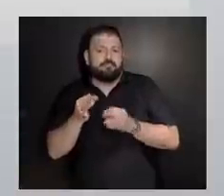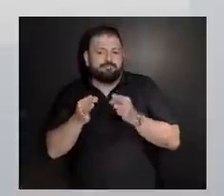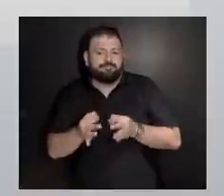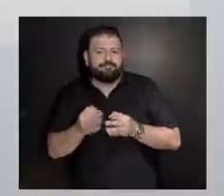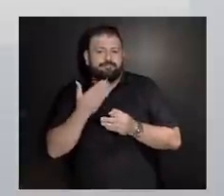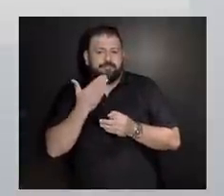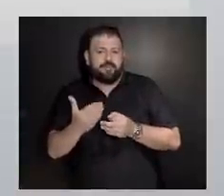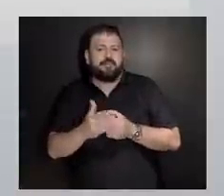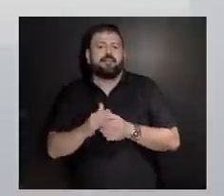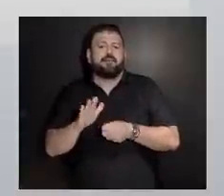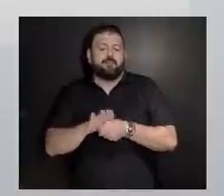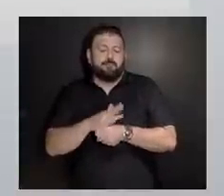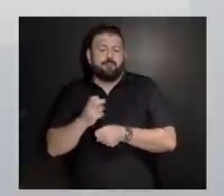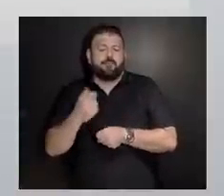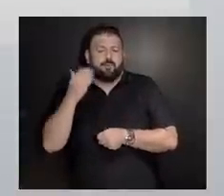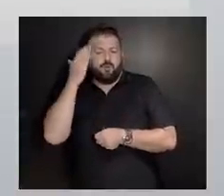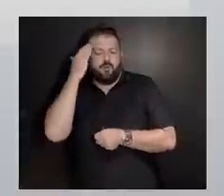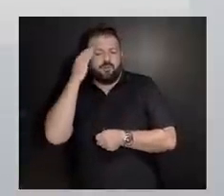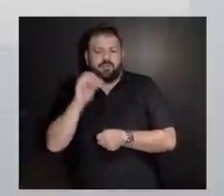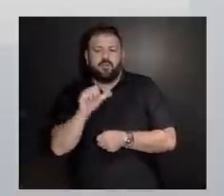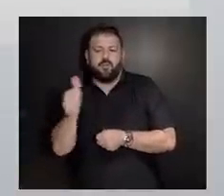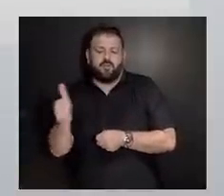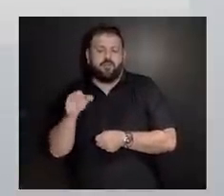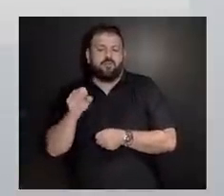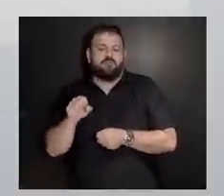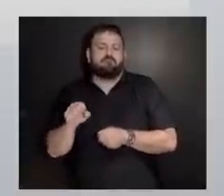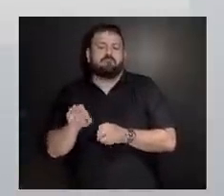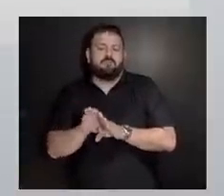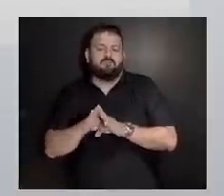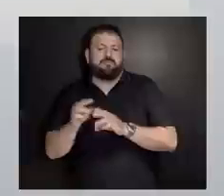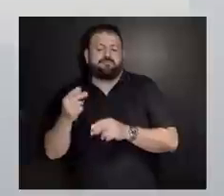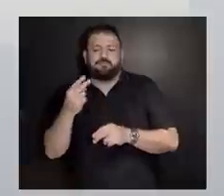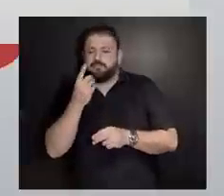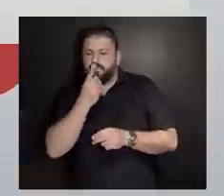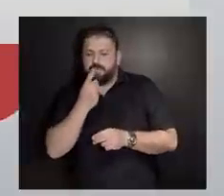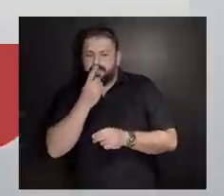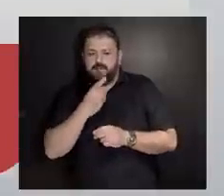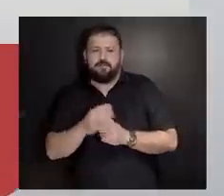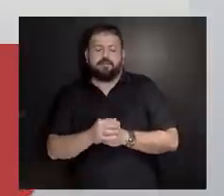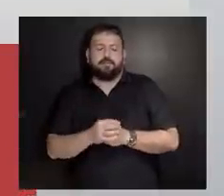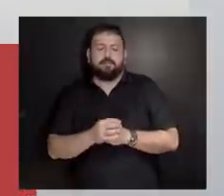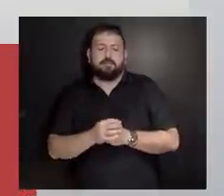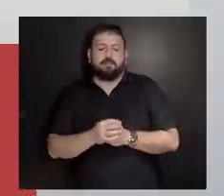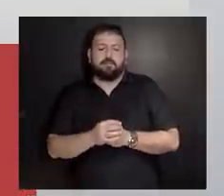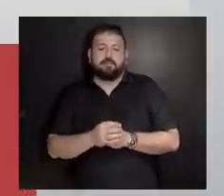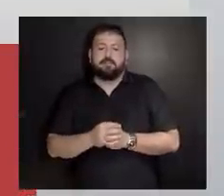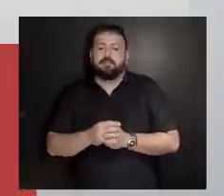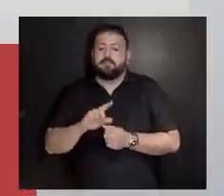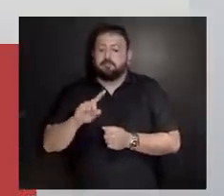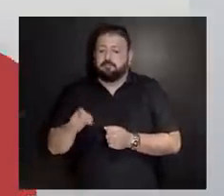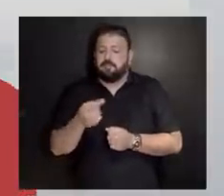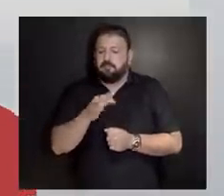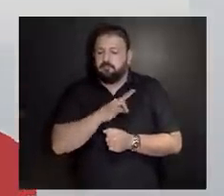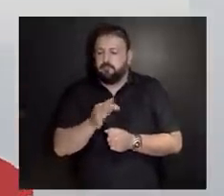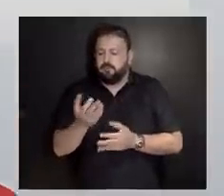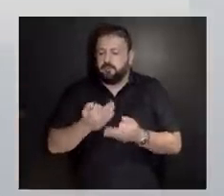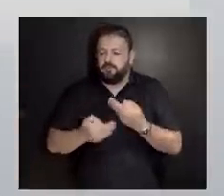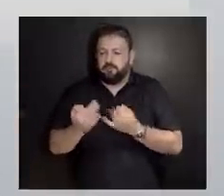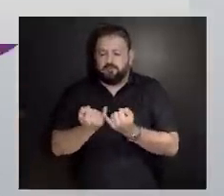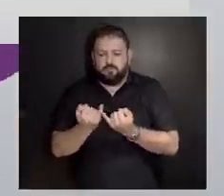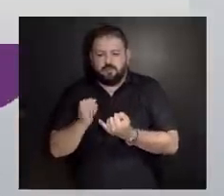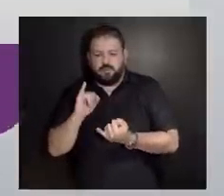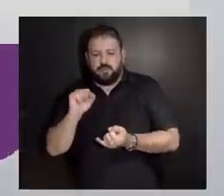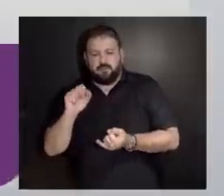le conoce como otro tipo de diabetes. Hay también defectos genéticos en la acción de la insulina. Sería algo similar, que a lo mejor la insulina